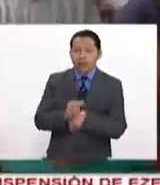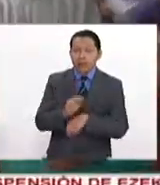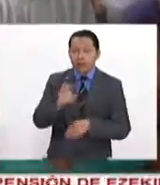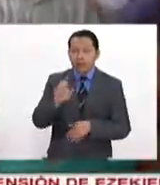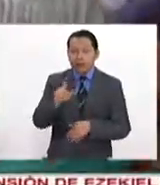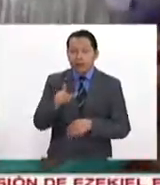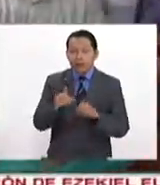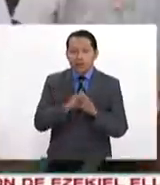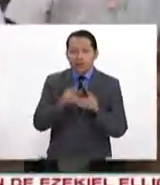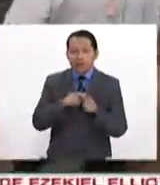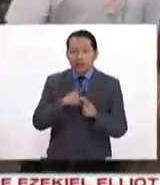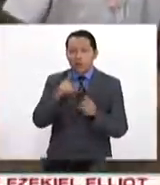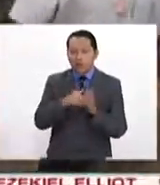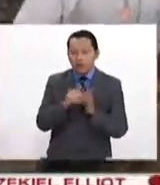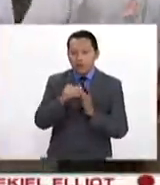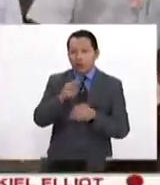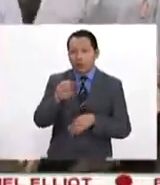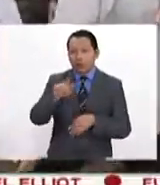mantiene